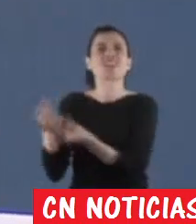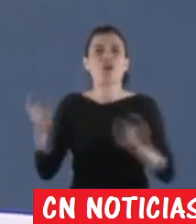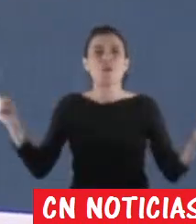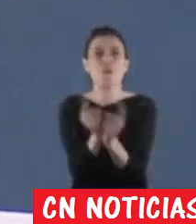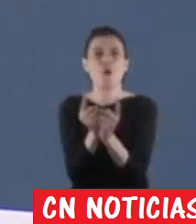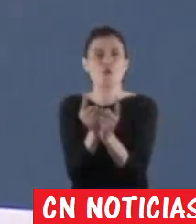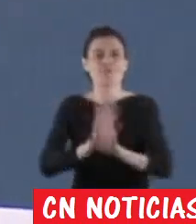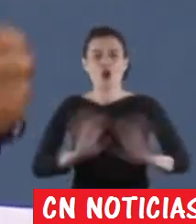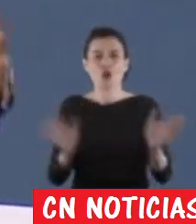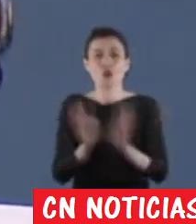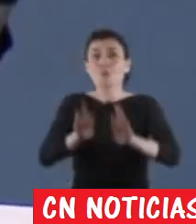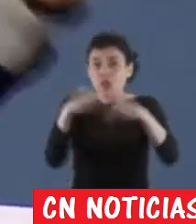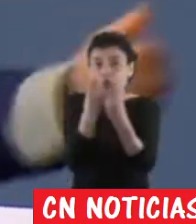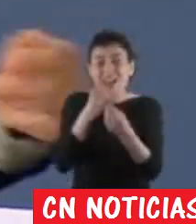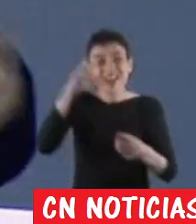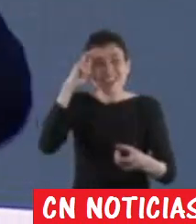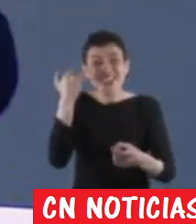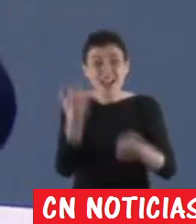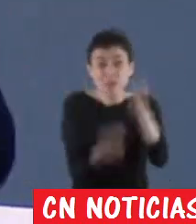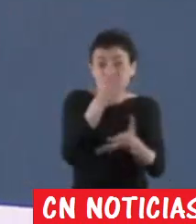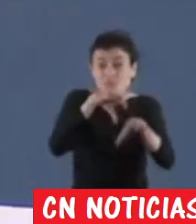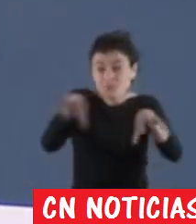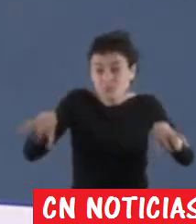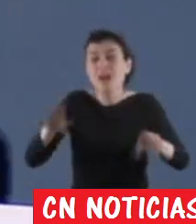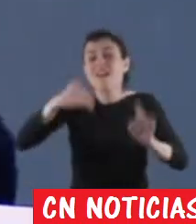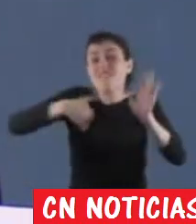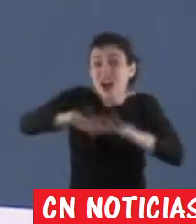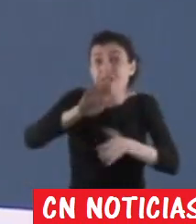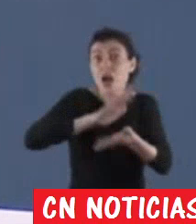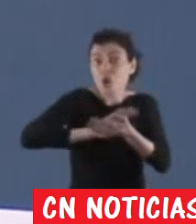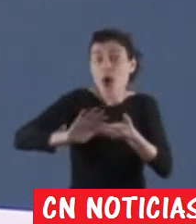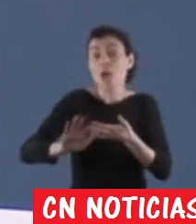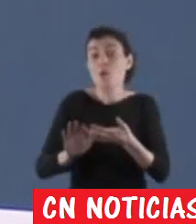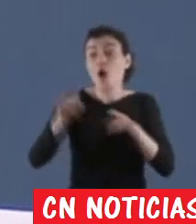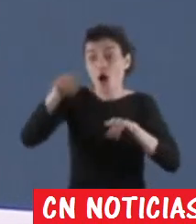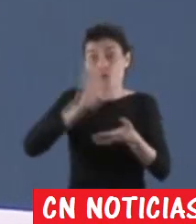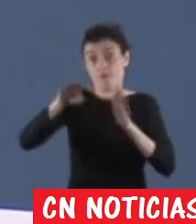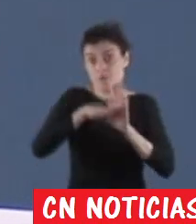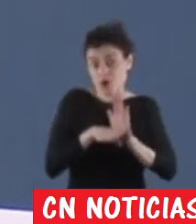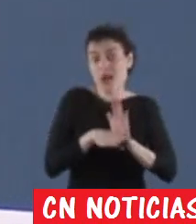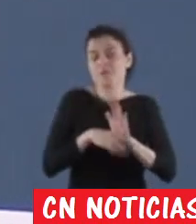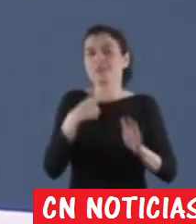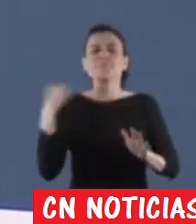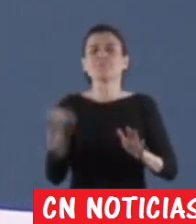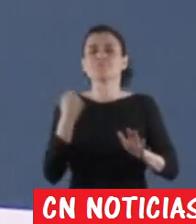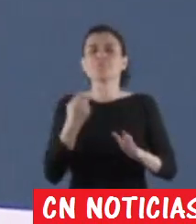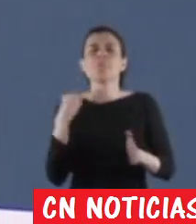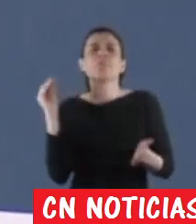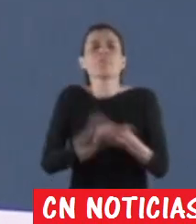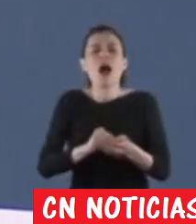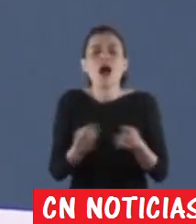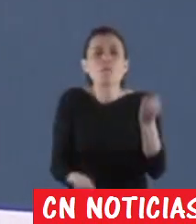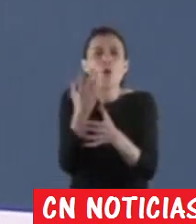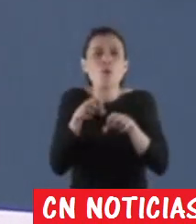ya en marcha. Hoy unos tantos intendentes más del conurbano se incorporan a este programa. Queremos tener mercados de